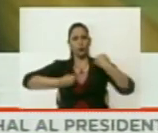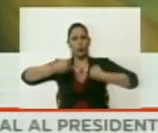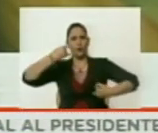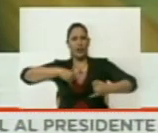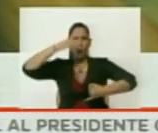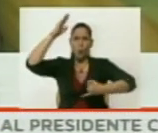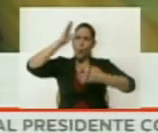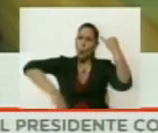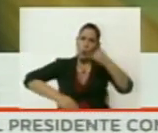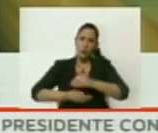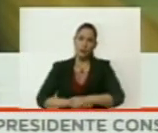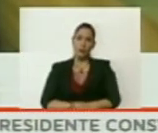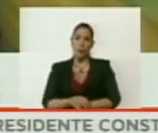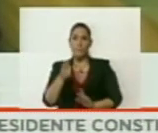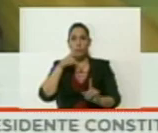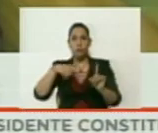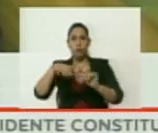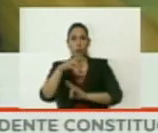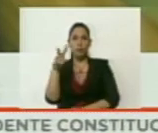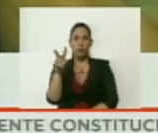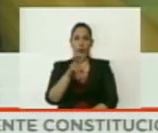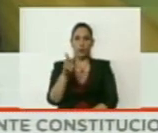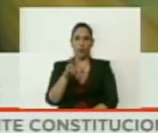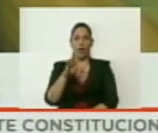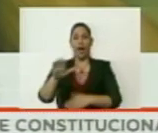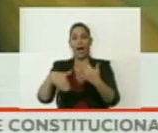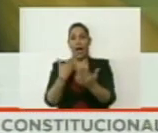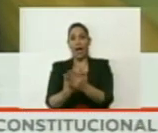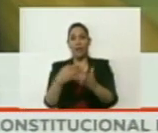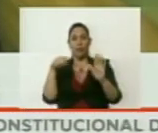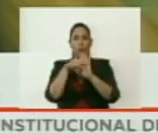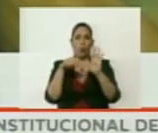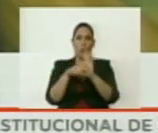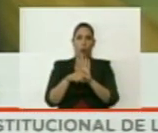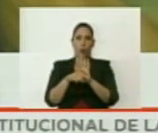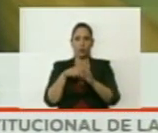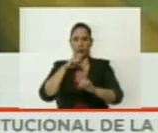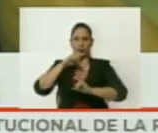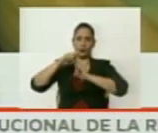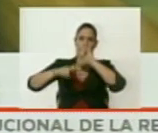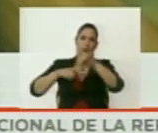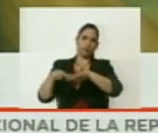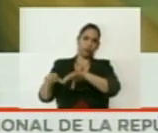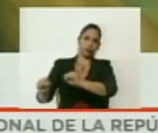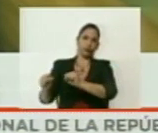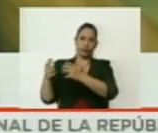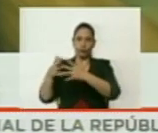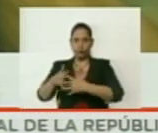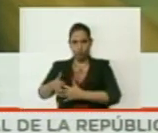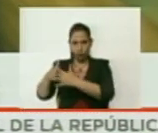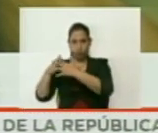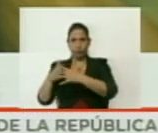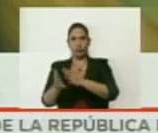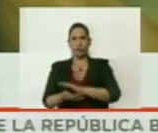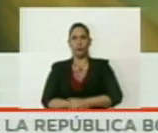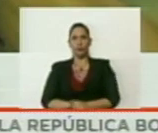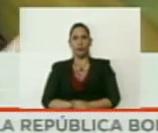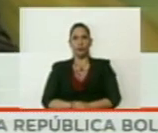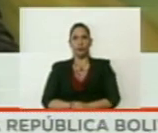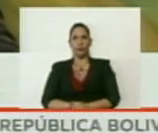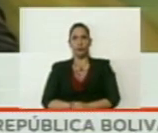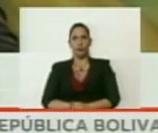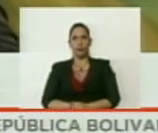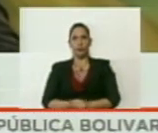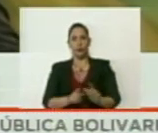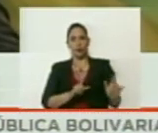últimas consecuencias al pueblo venezolano hasta que se cumpla el antojo imperialista de la élite dominante en Estados Unidos.